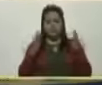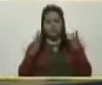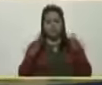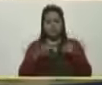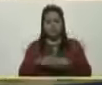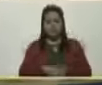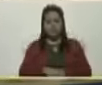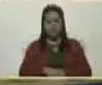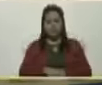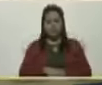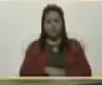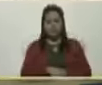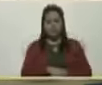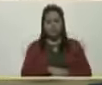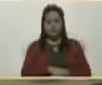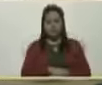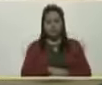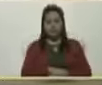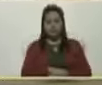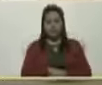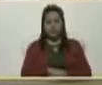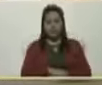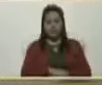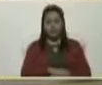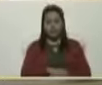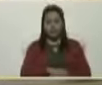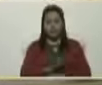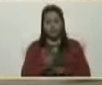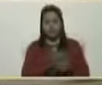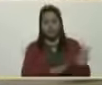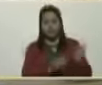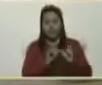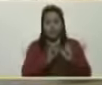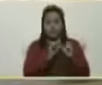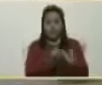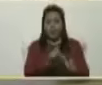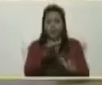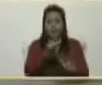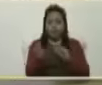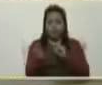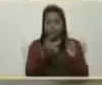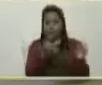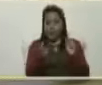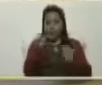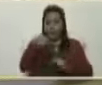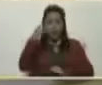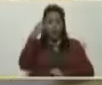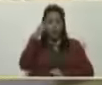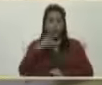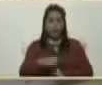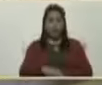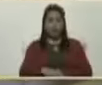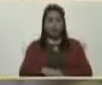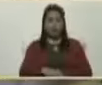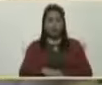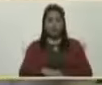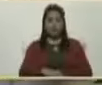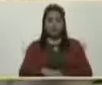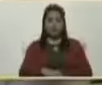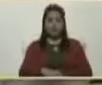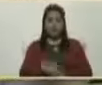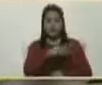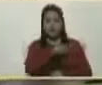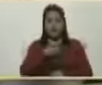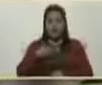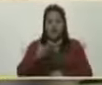Bueno, continuando en este conversatorio del día de hoy, yo quisiera que el